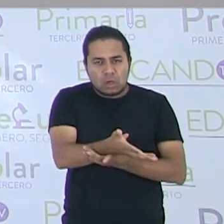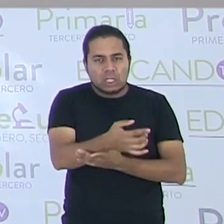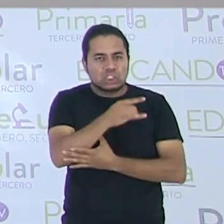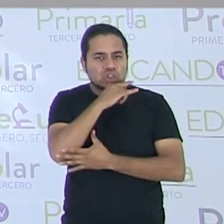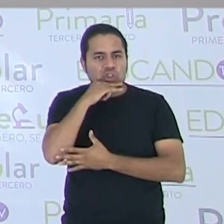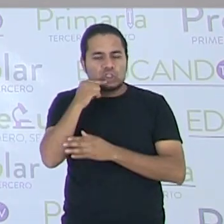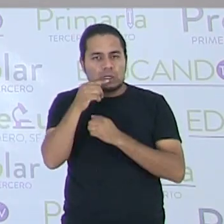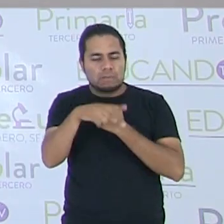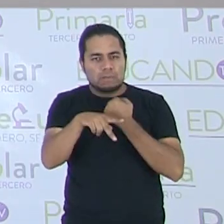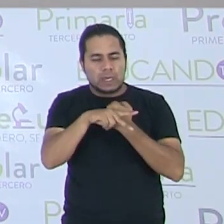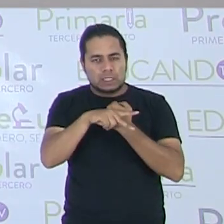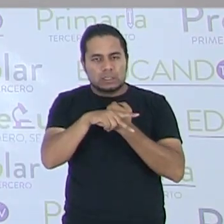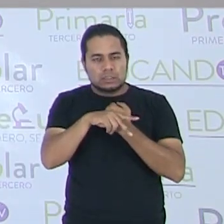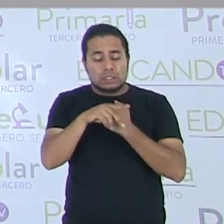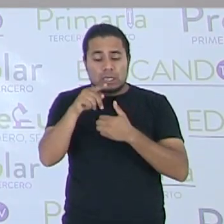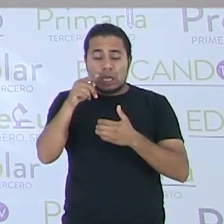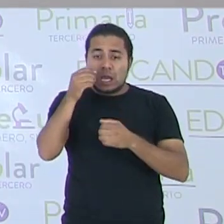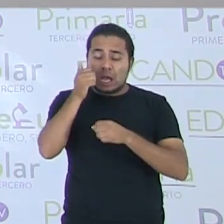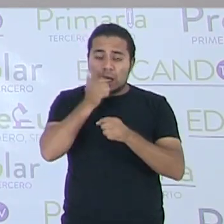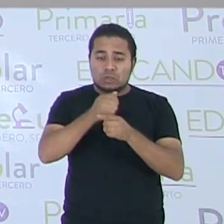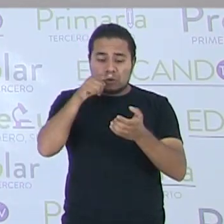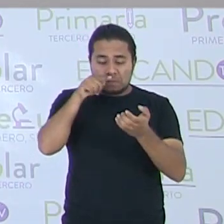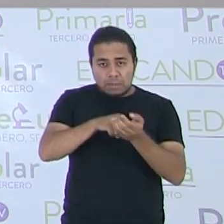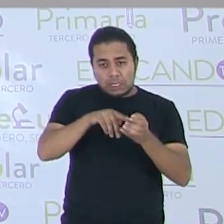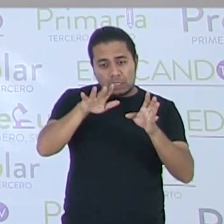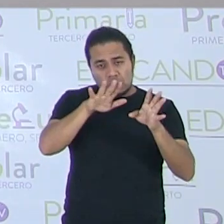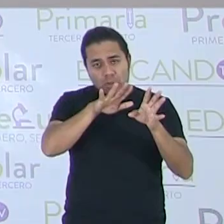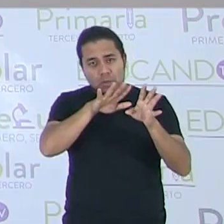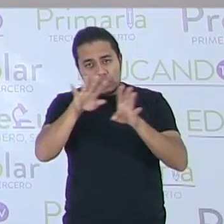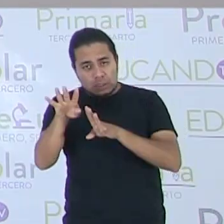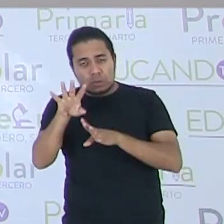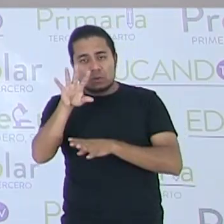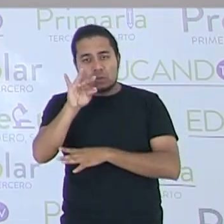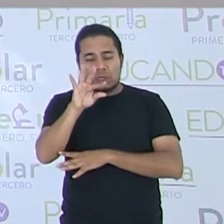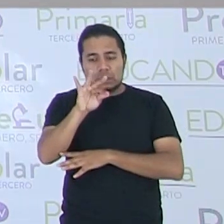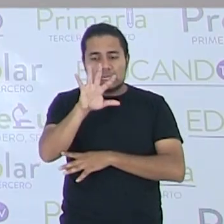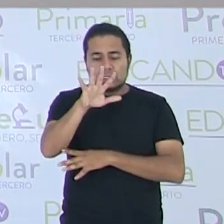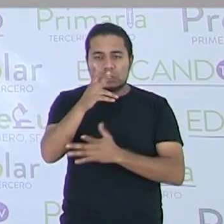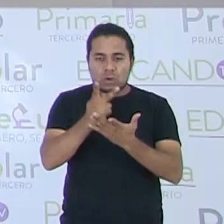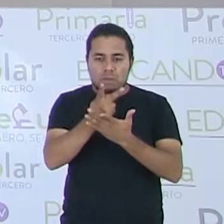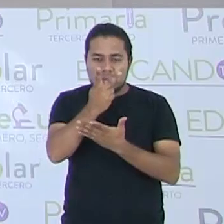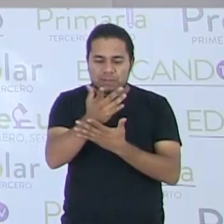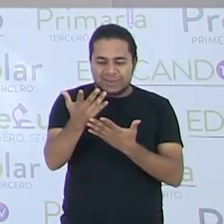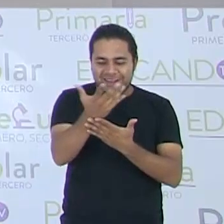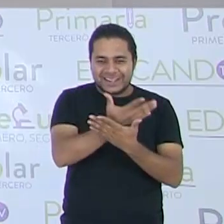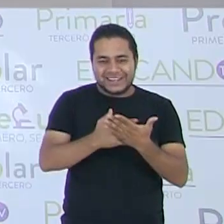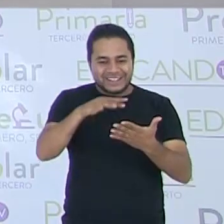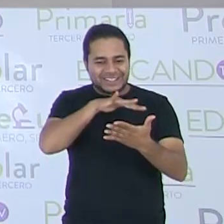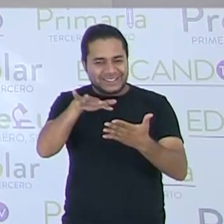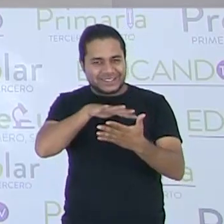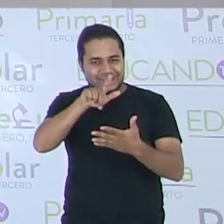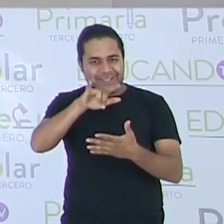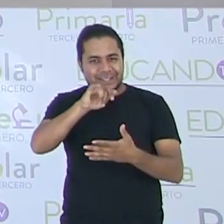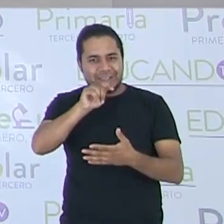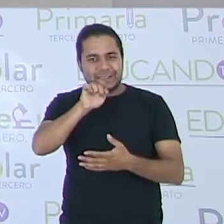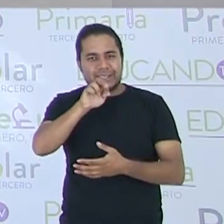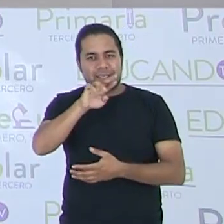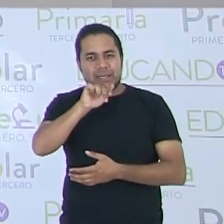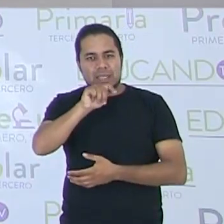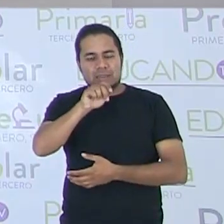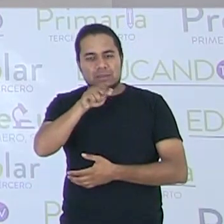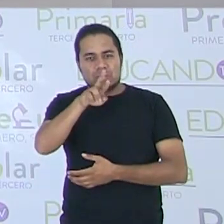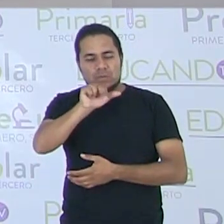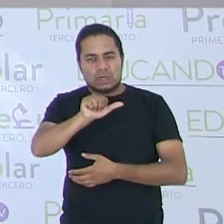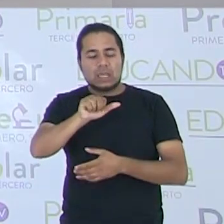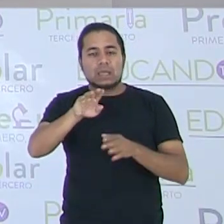en 1945 Gabriela Mistral se ganó el Premio Nobel de Literatura. Fue la primera mujer